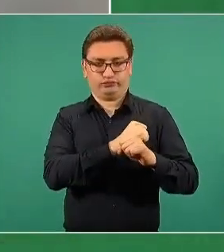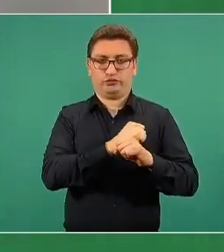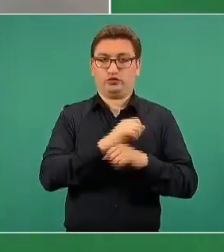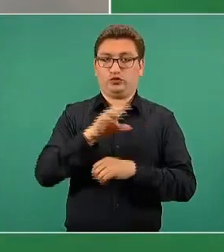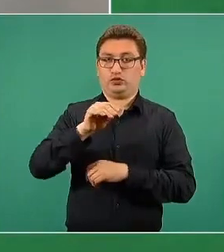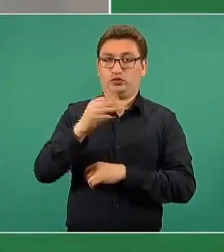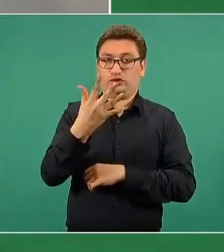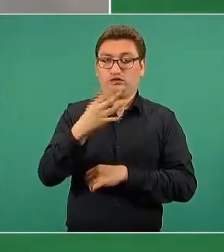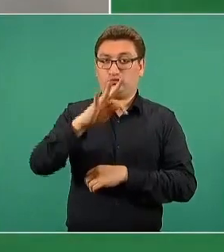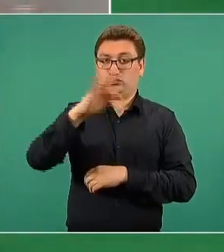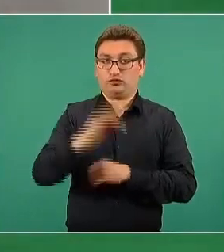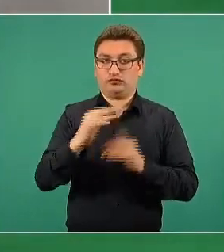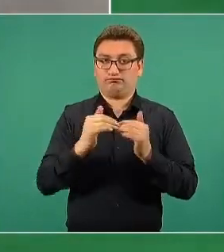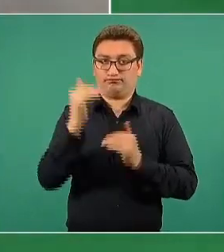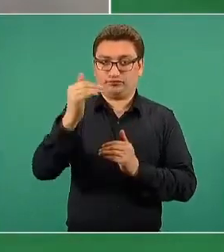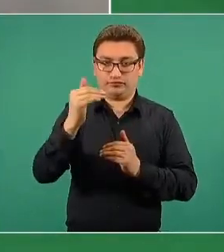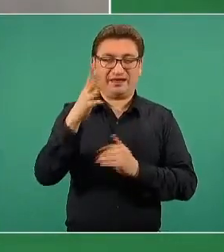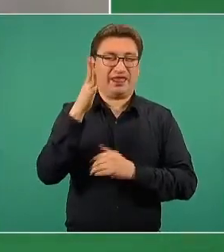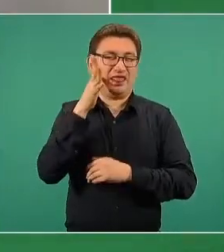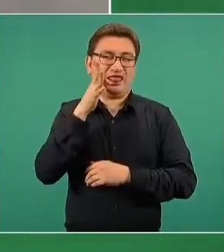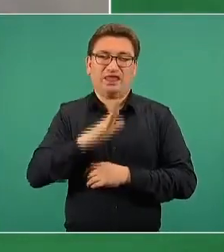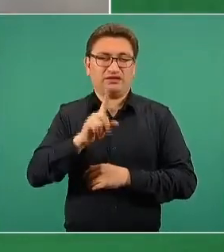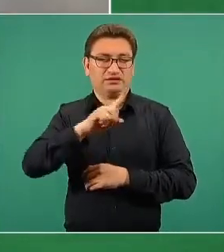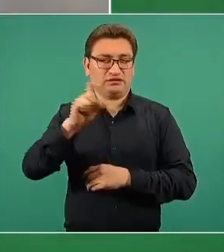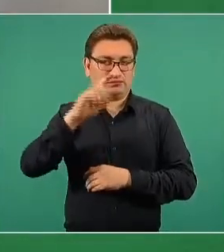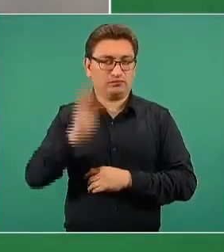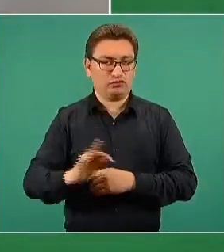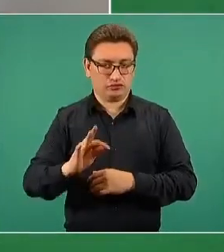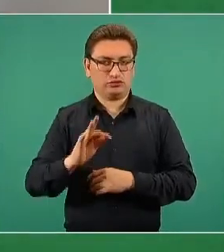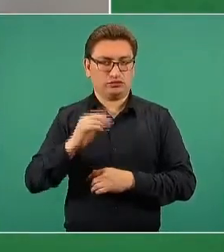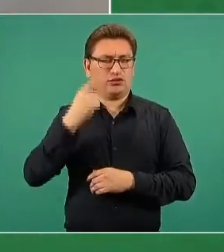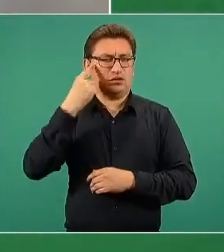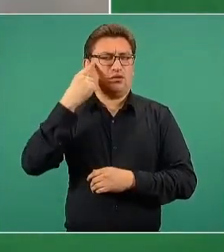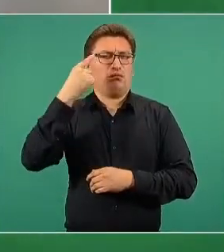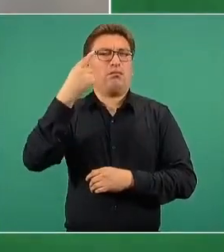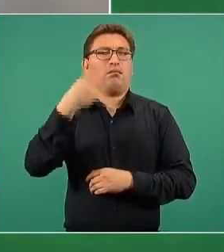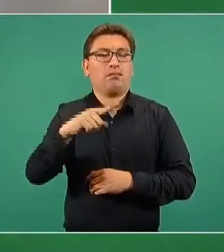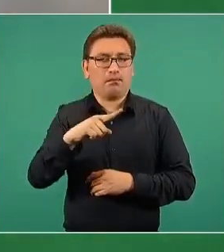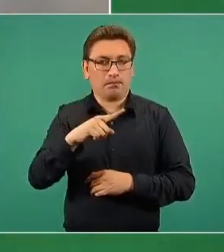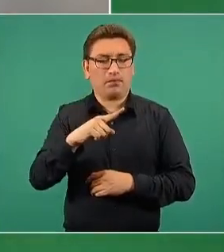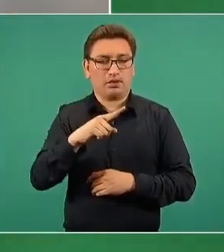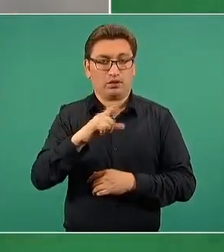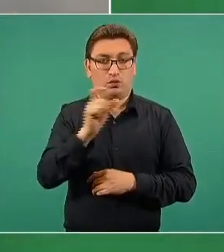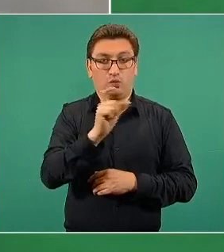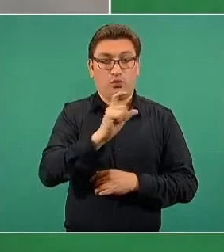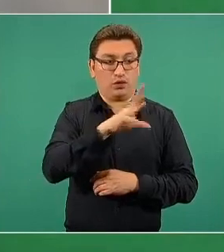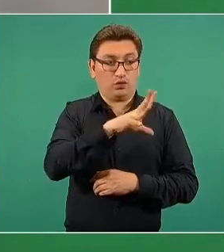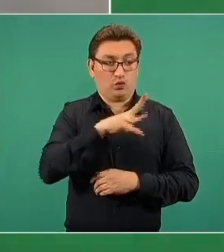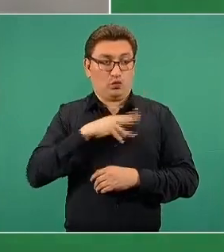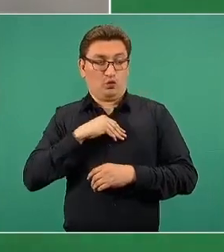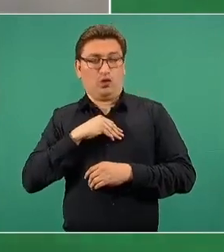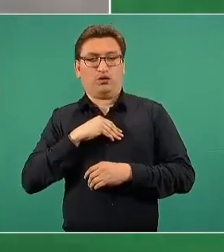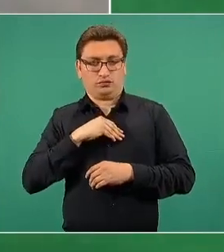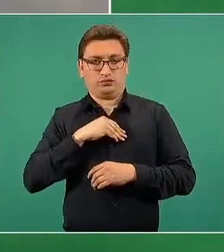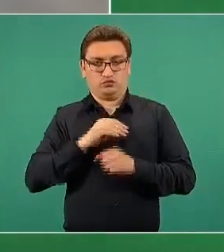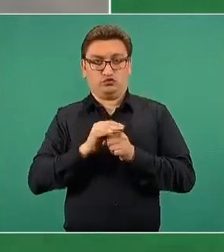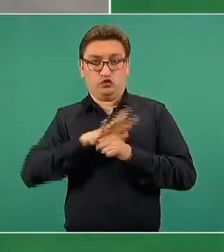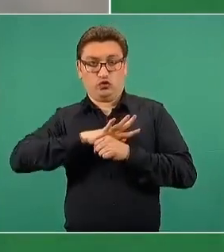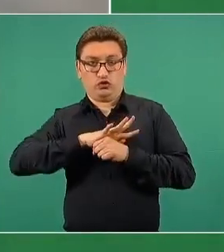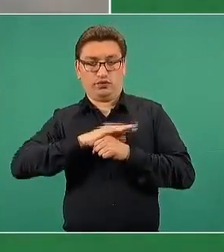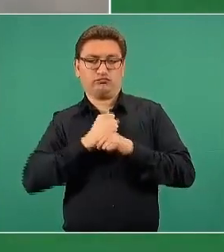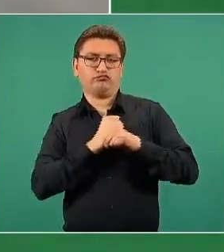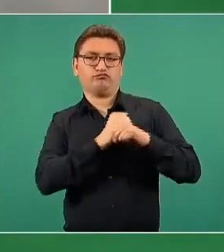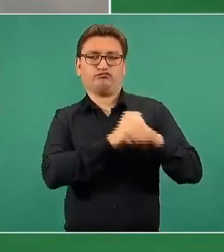al 95% y muy cercano al 100% para evitar los casos graves, las